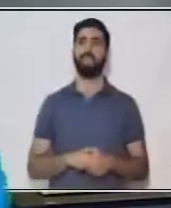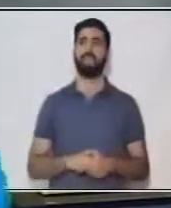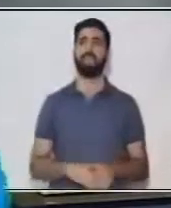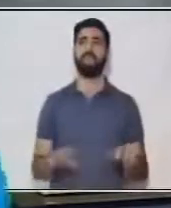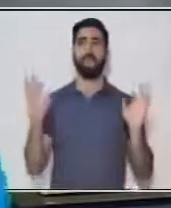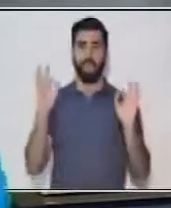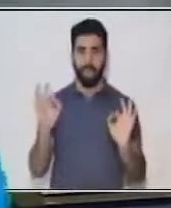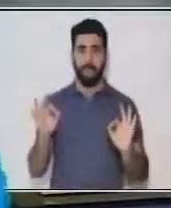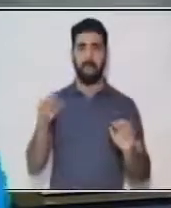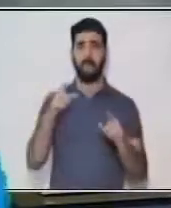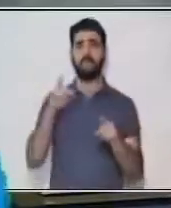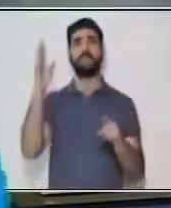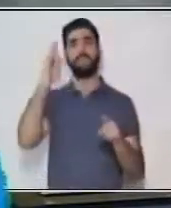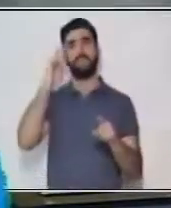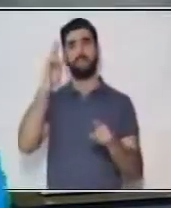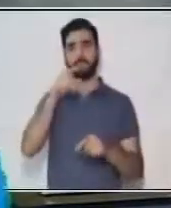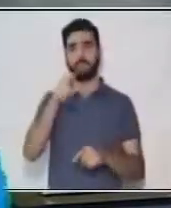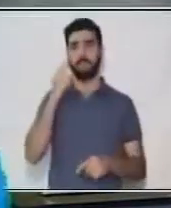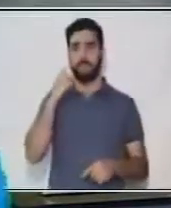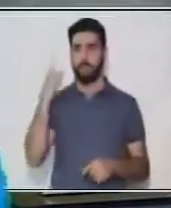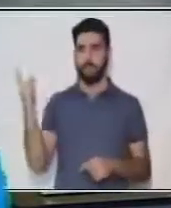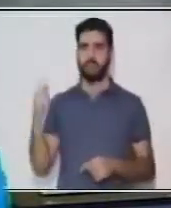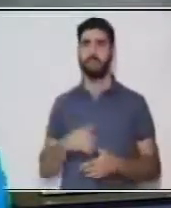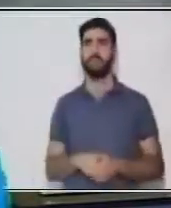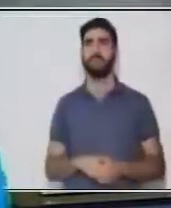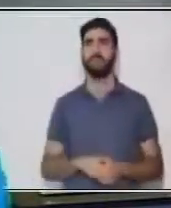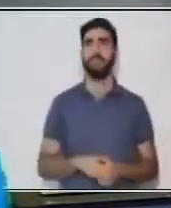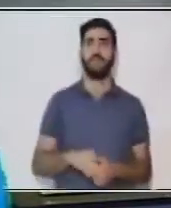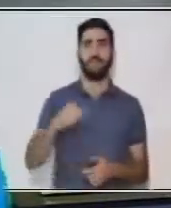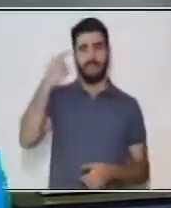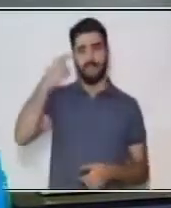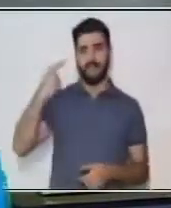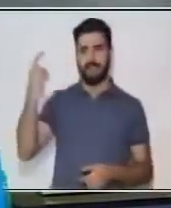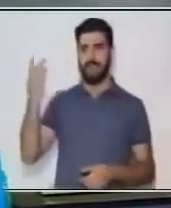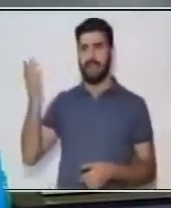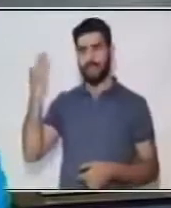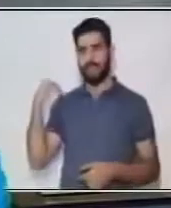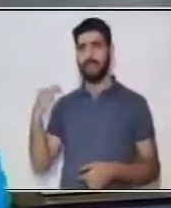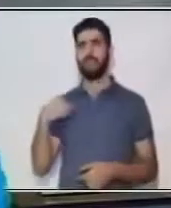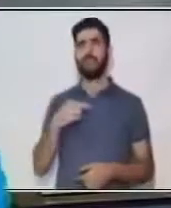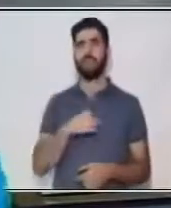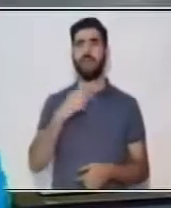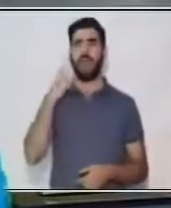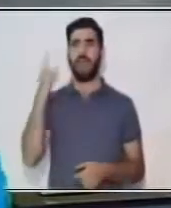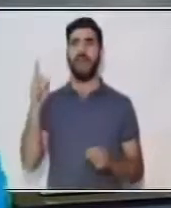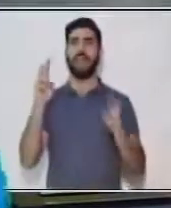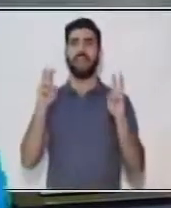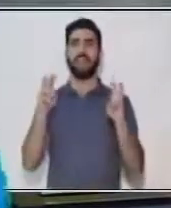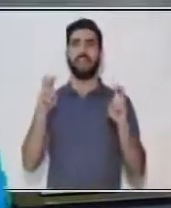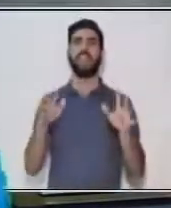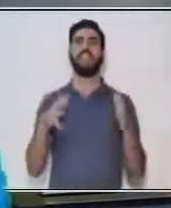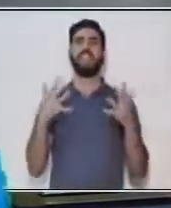que en los días que recién pasaron vimos el concepto del texto informativo?